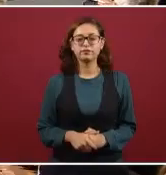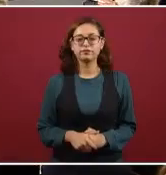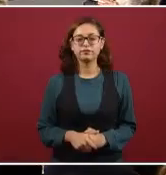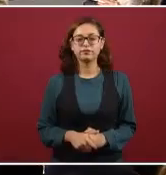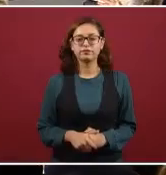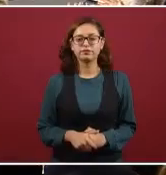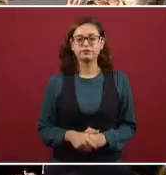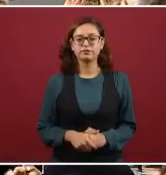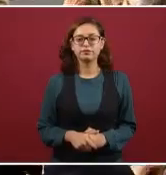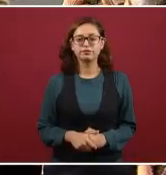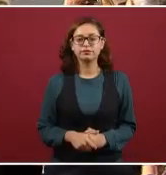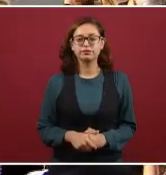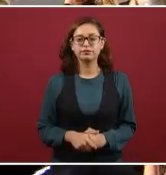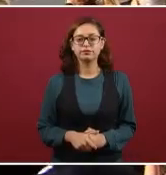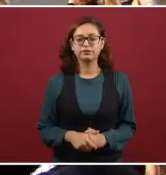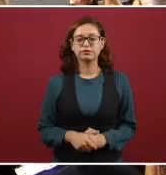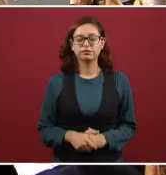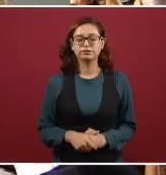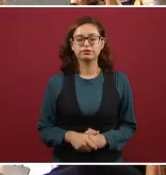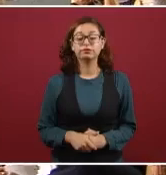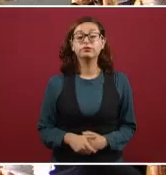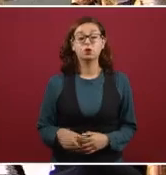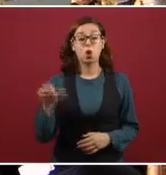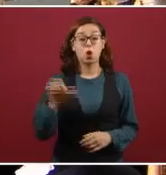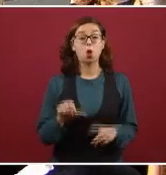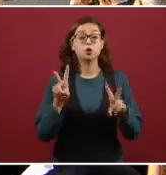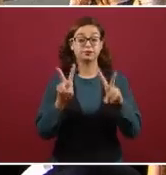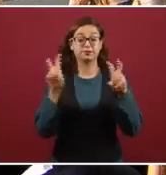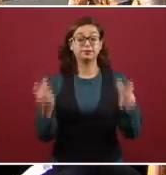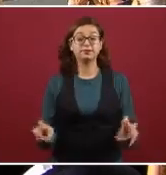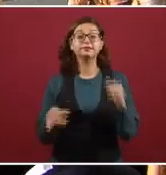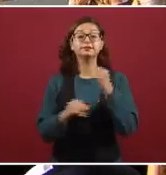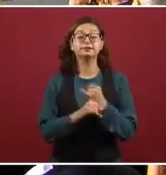Pues el día de hoy vamos a informar